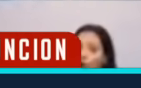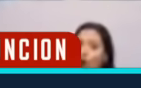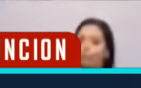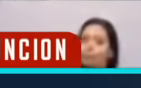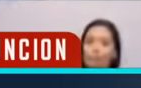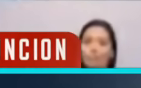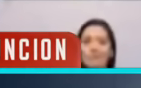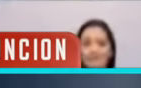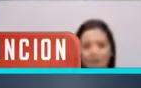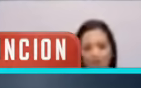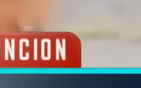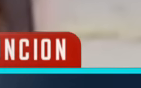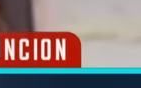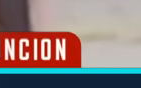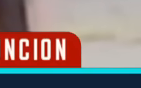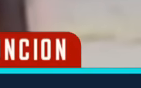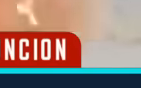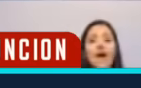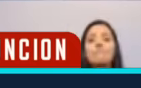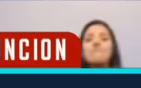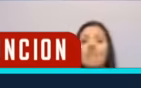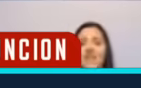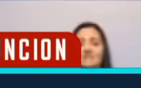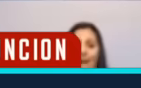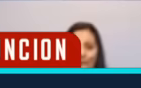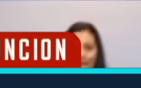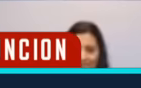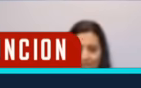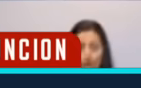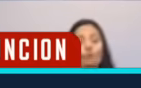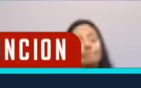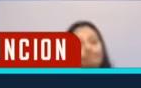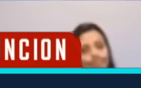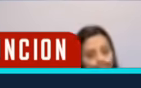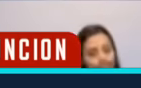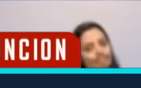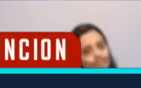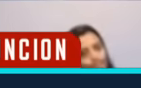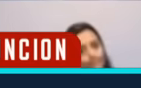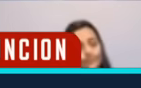sea, las mejores. Y lamentablemente,